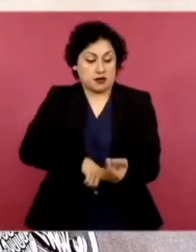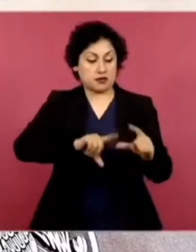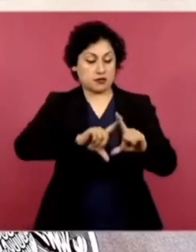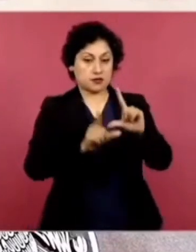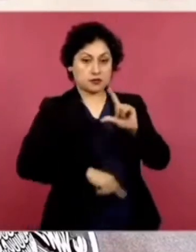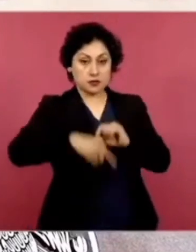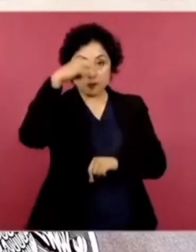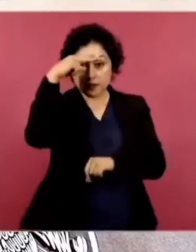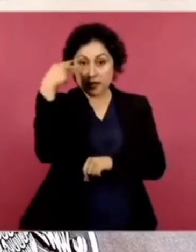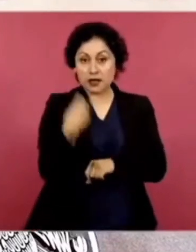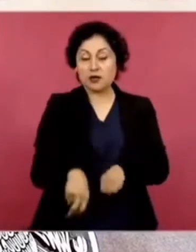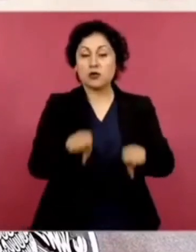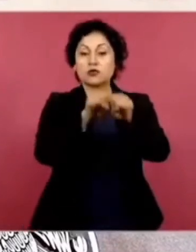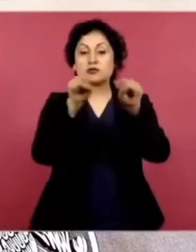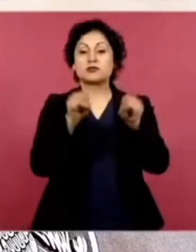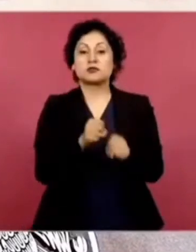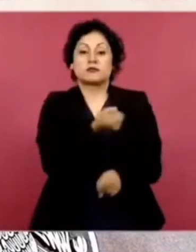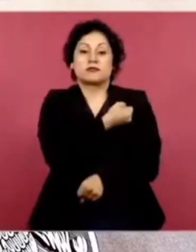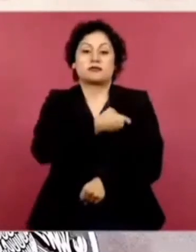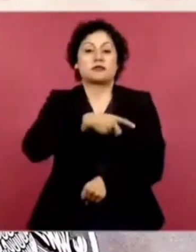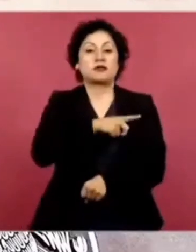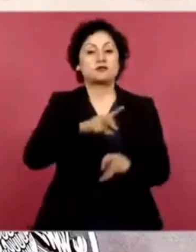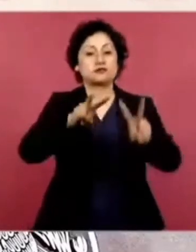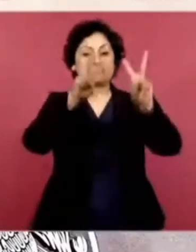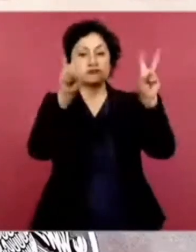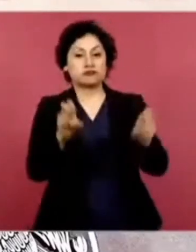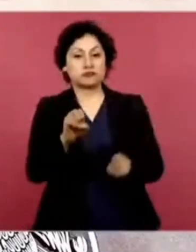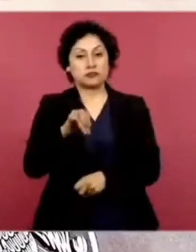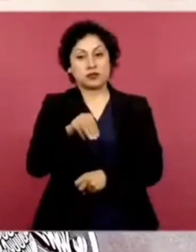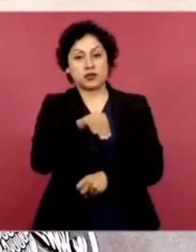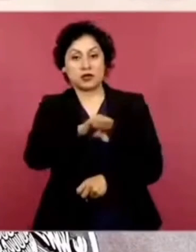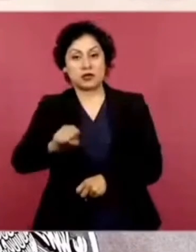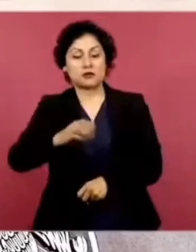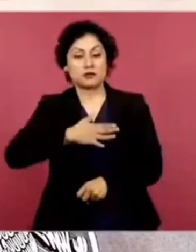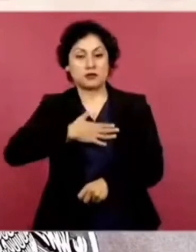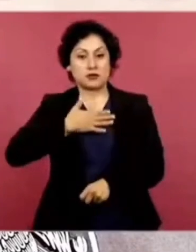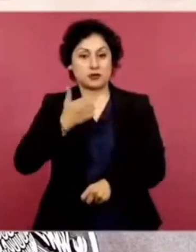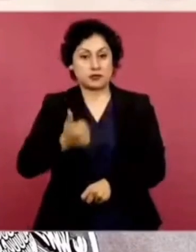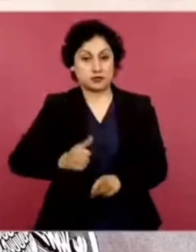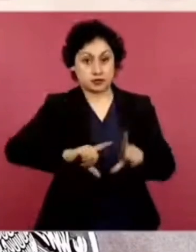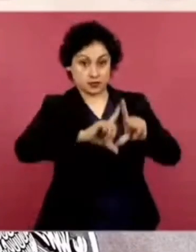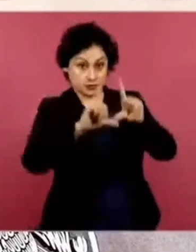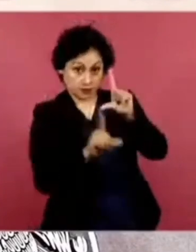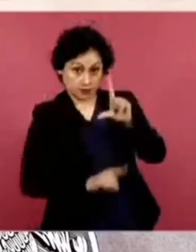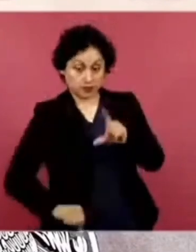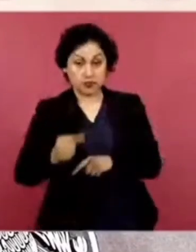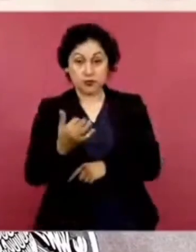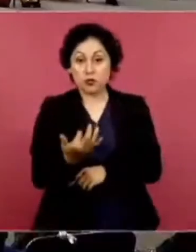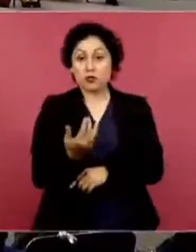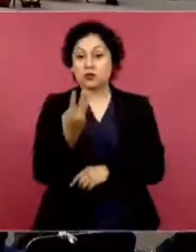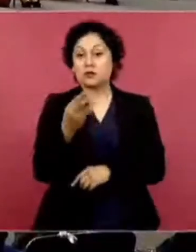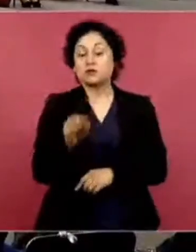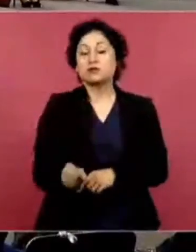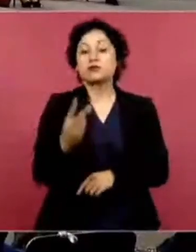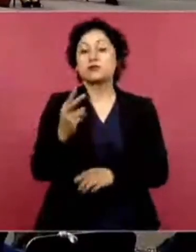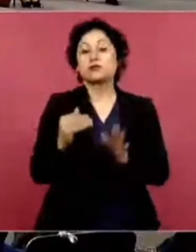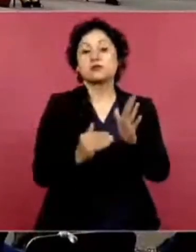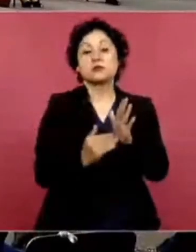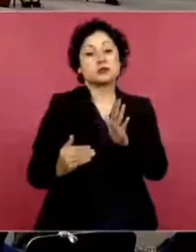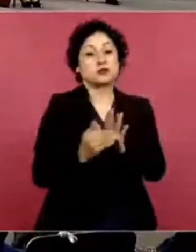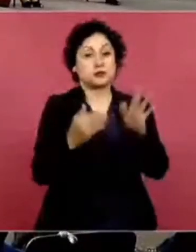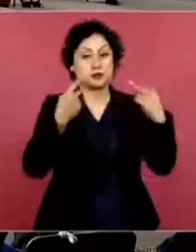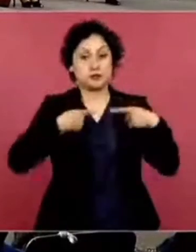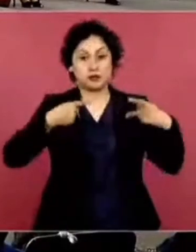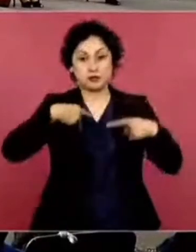Bienestar, en el país para atender a 53.2 millones de mexicanos sin